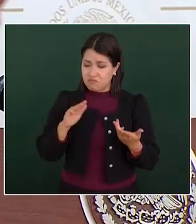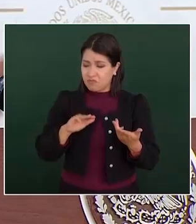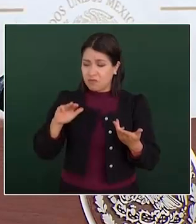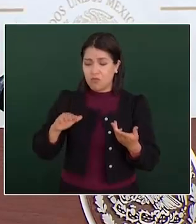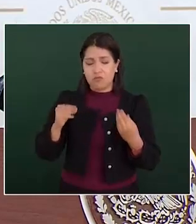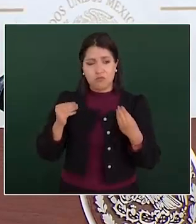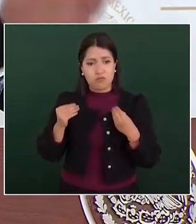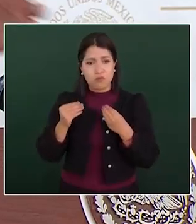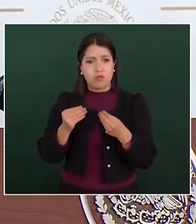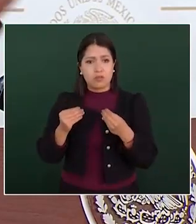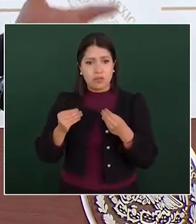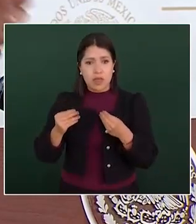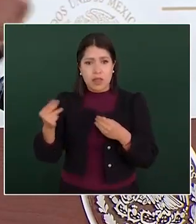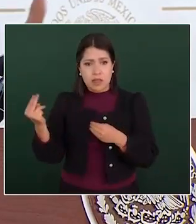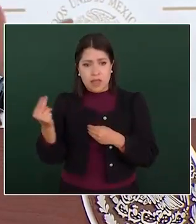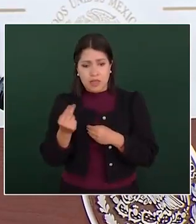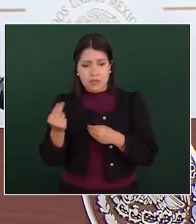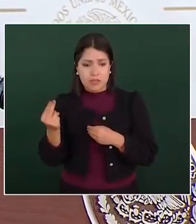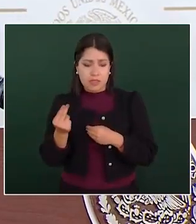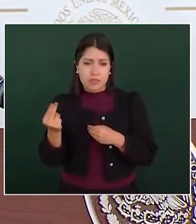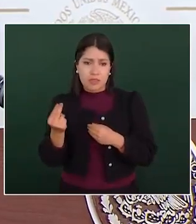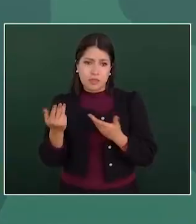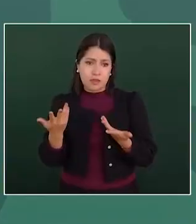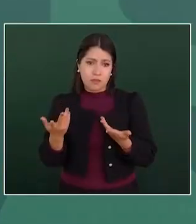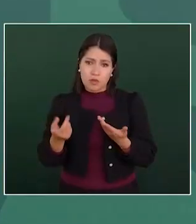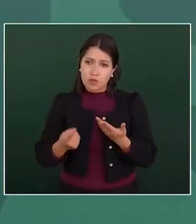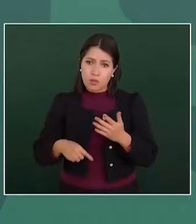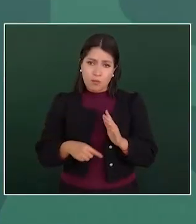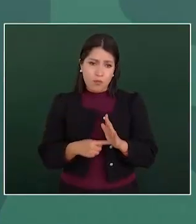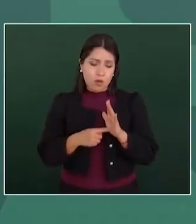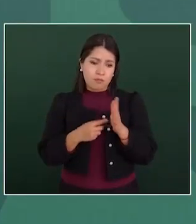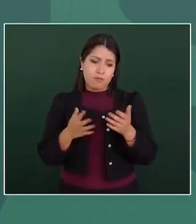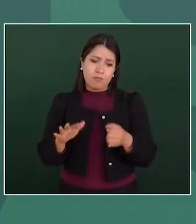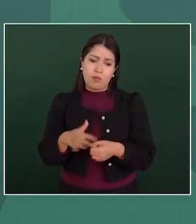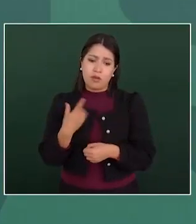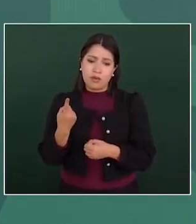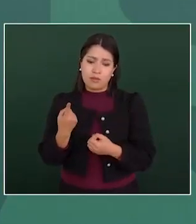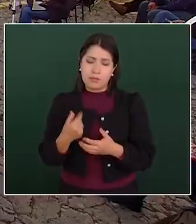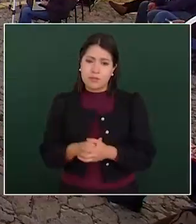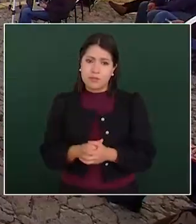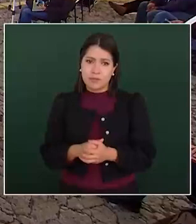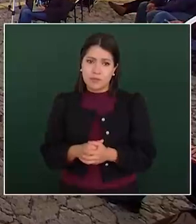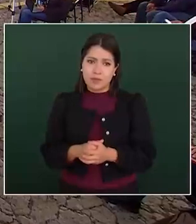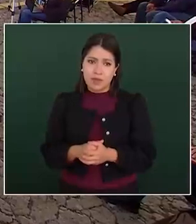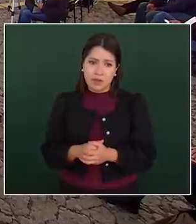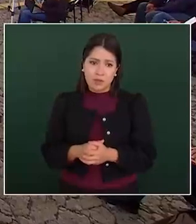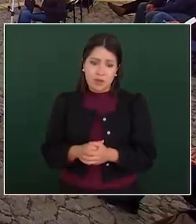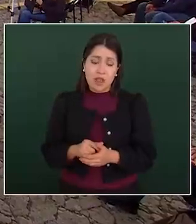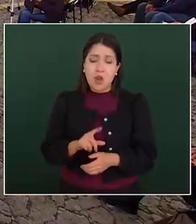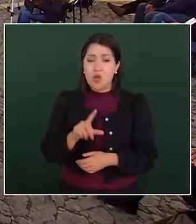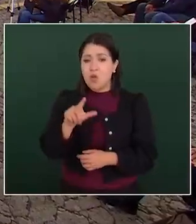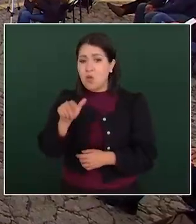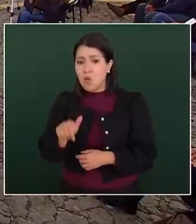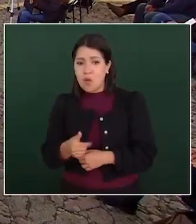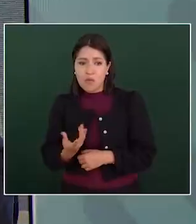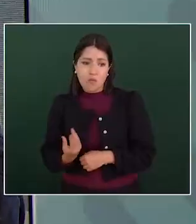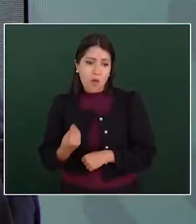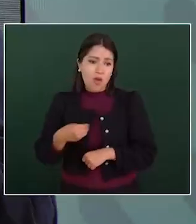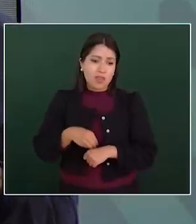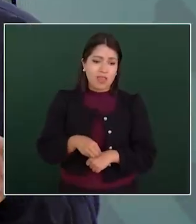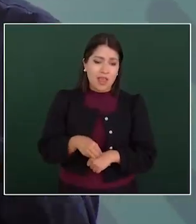Entonces, hay que estar refrescando, que si no se ponen su vestidito rosita,